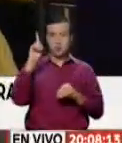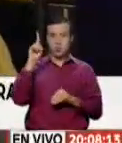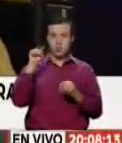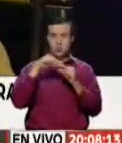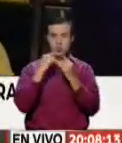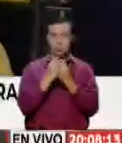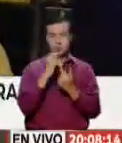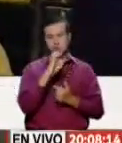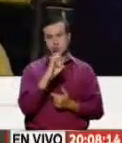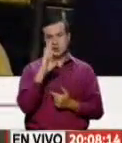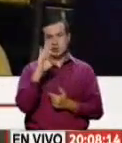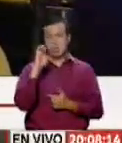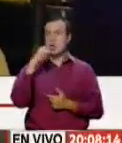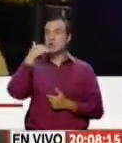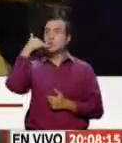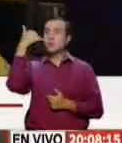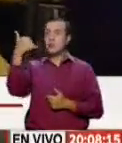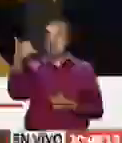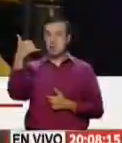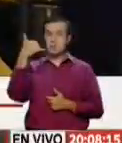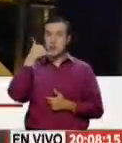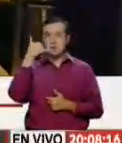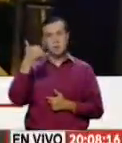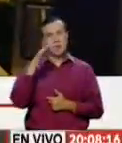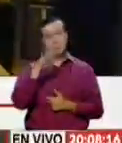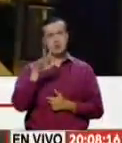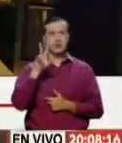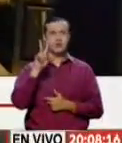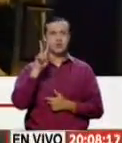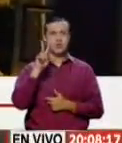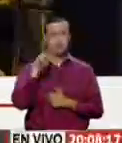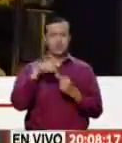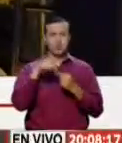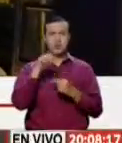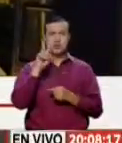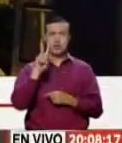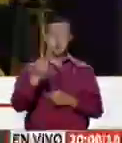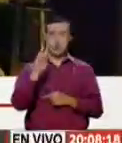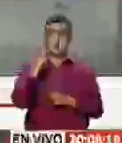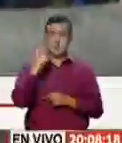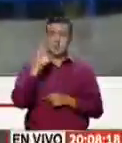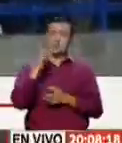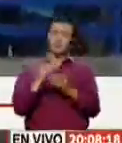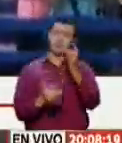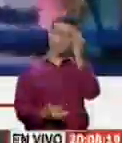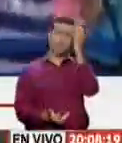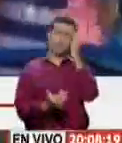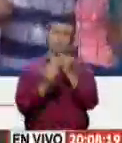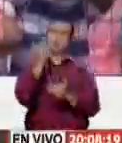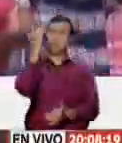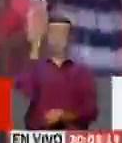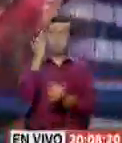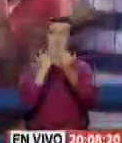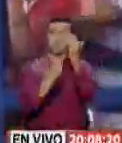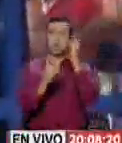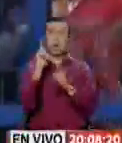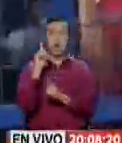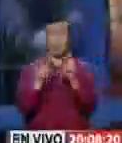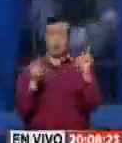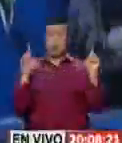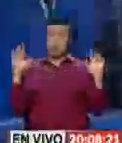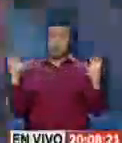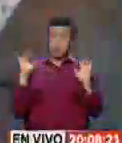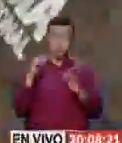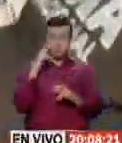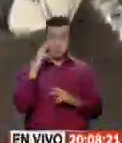Comisión de Tránsito que fue a avisar a una de nuestras compañías. Aproximadamente 2 metros de altura tenía la candela. Varios conductores llegaron hasta el canchón de la Comisión de